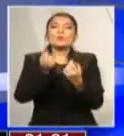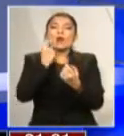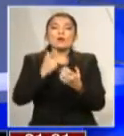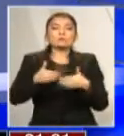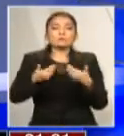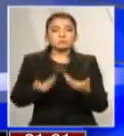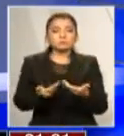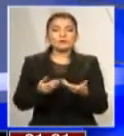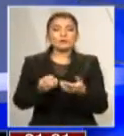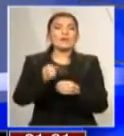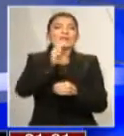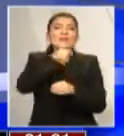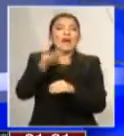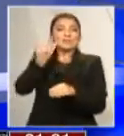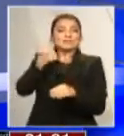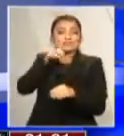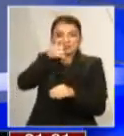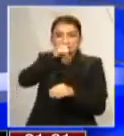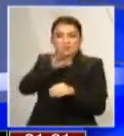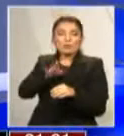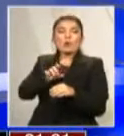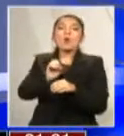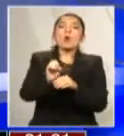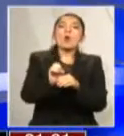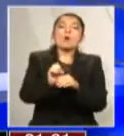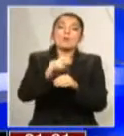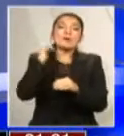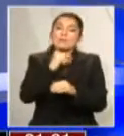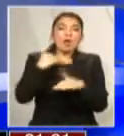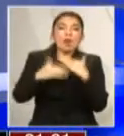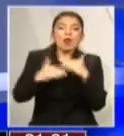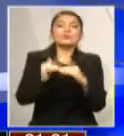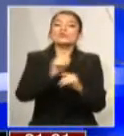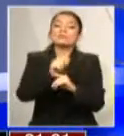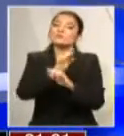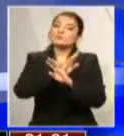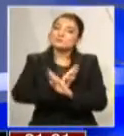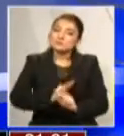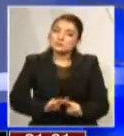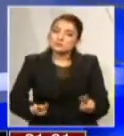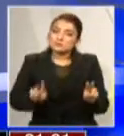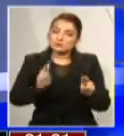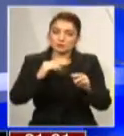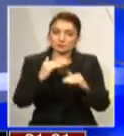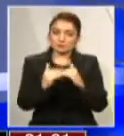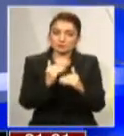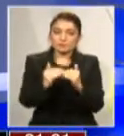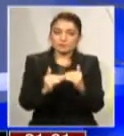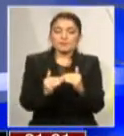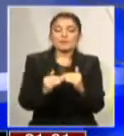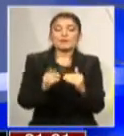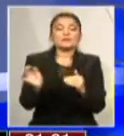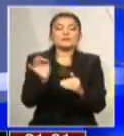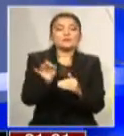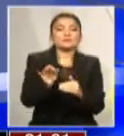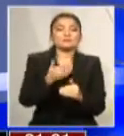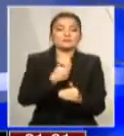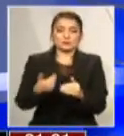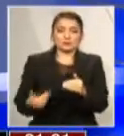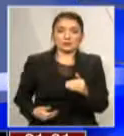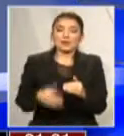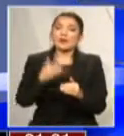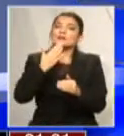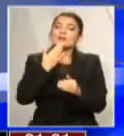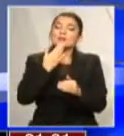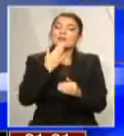el pie del acelerador al programa, cuán cercanos a la mandataria son esta vez los secretarios de Estado y de los énfasis que tendrá esta